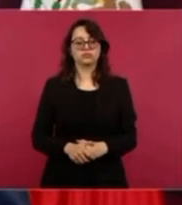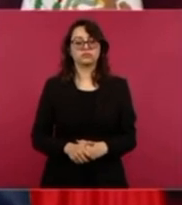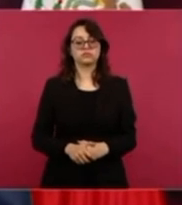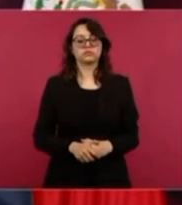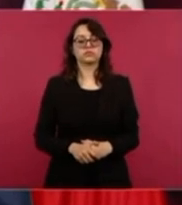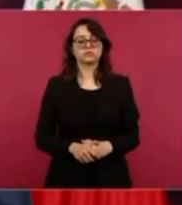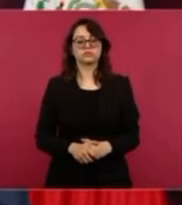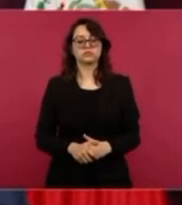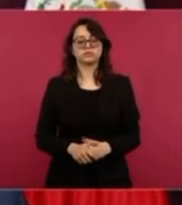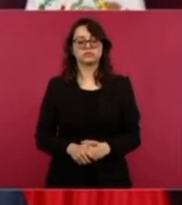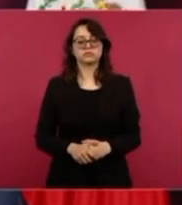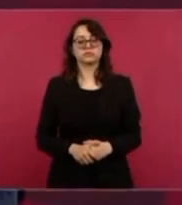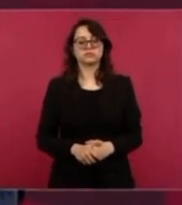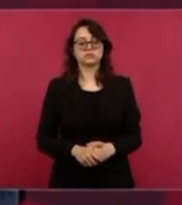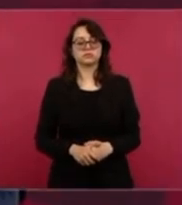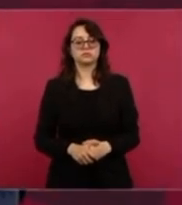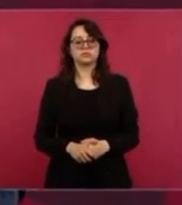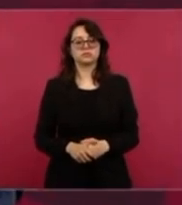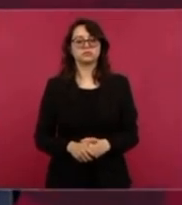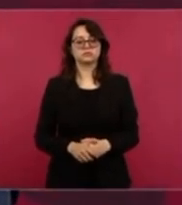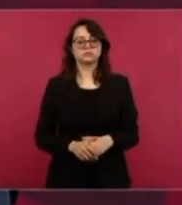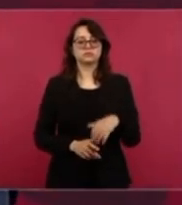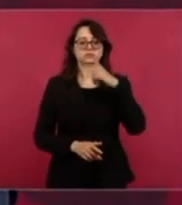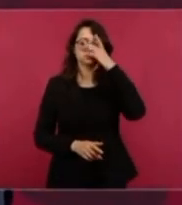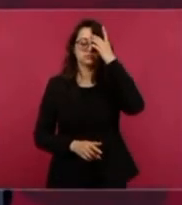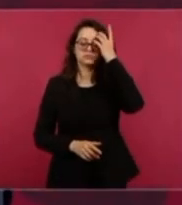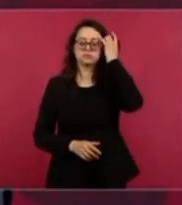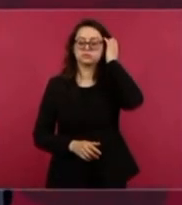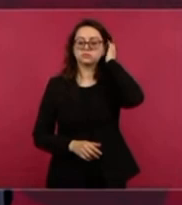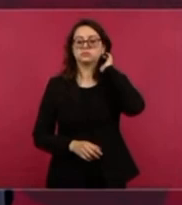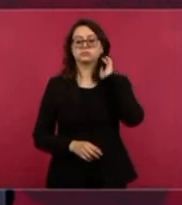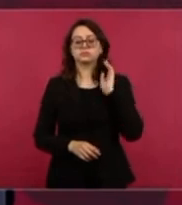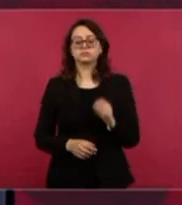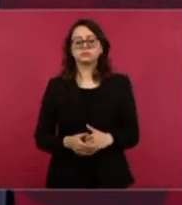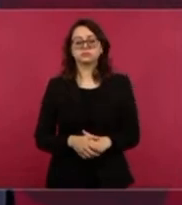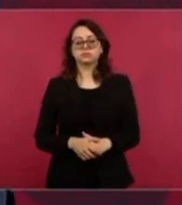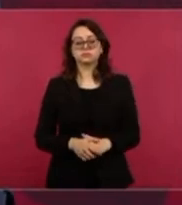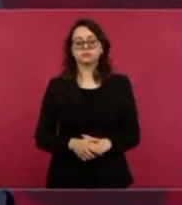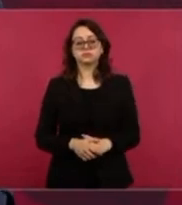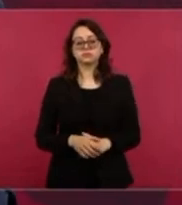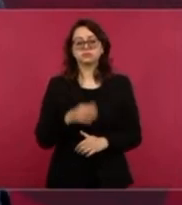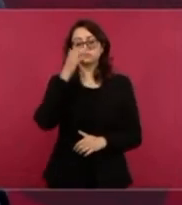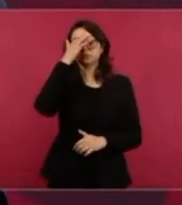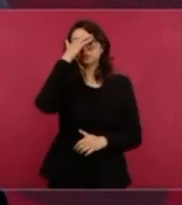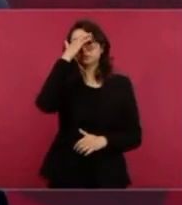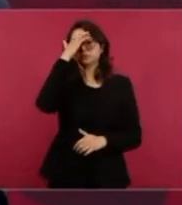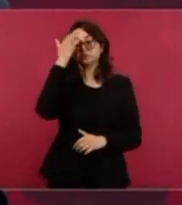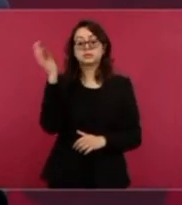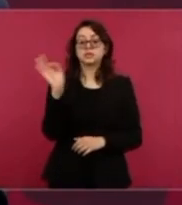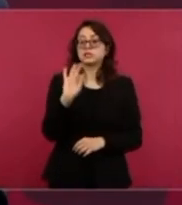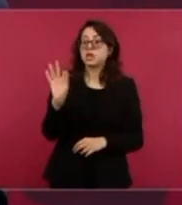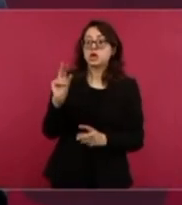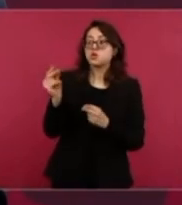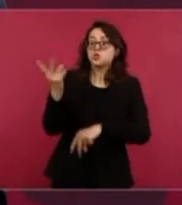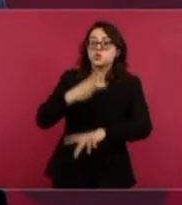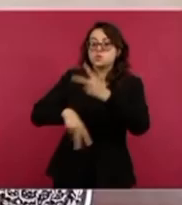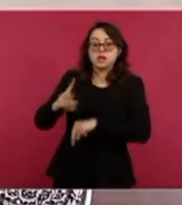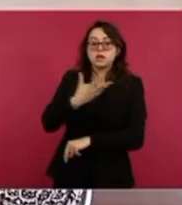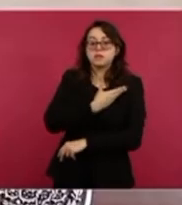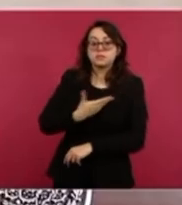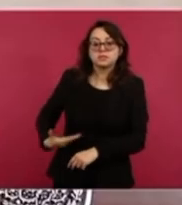No sé de otros, van a estar representados. En el caso de que no venga el presidente, viene